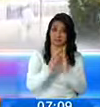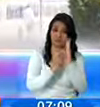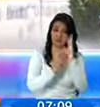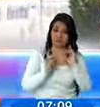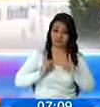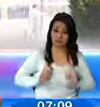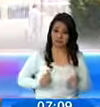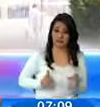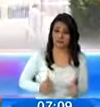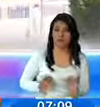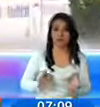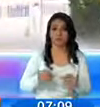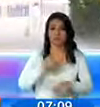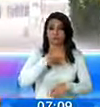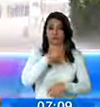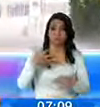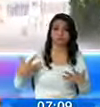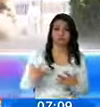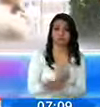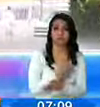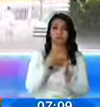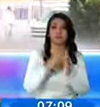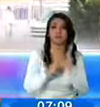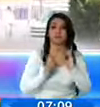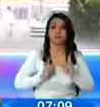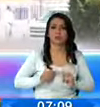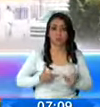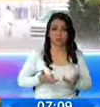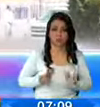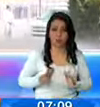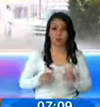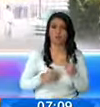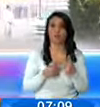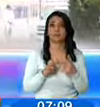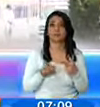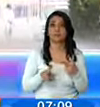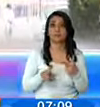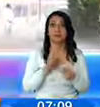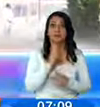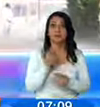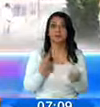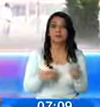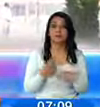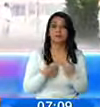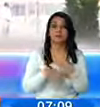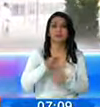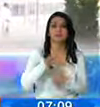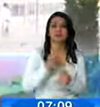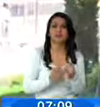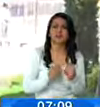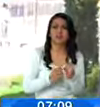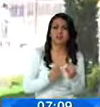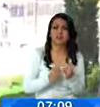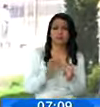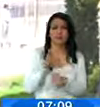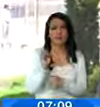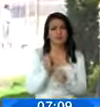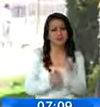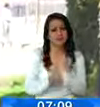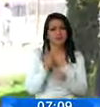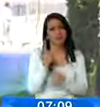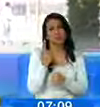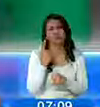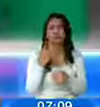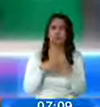alcohol que se decomisa no tiene registro sanitario. Igualmente tenemos conocimiento de que se vende por 25 centavos, 50,